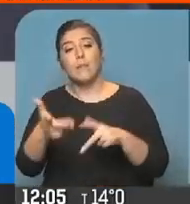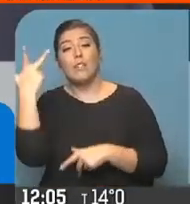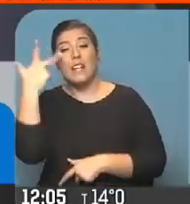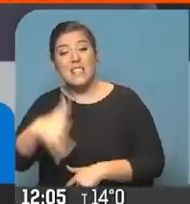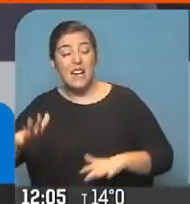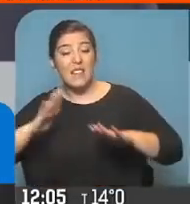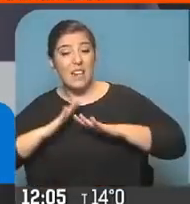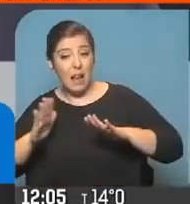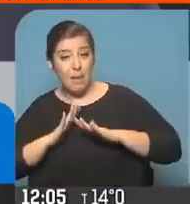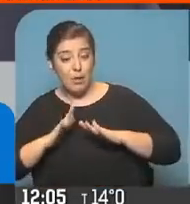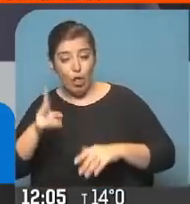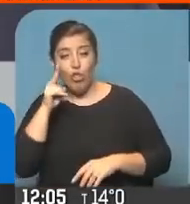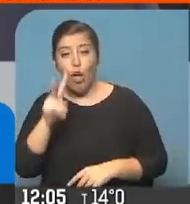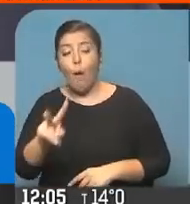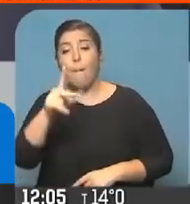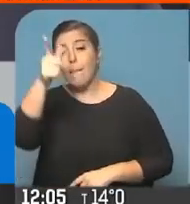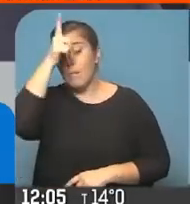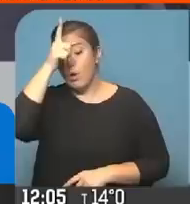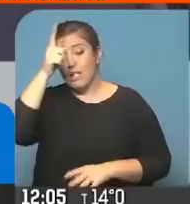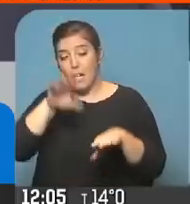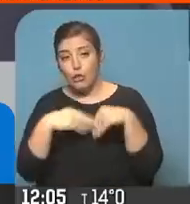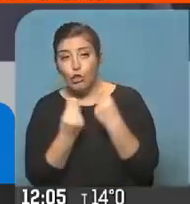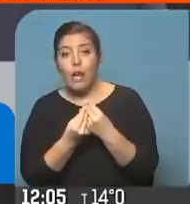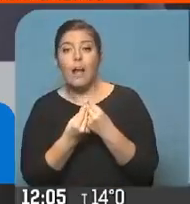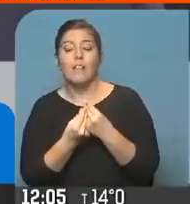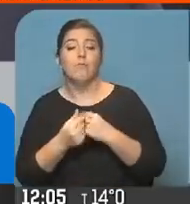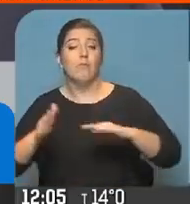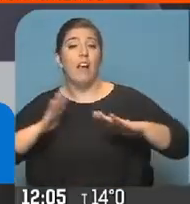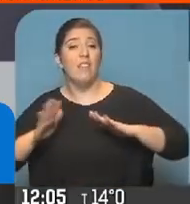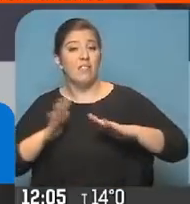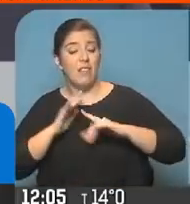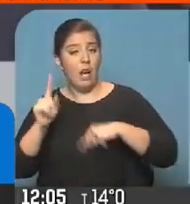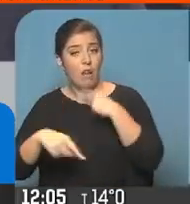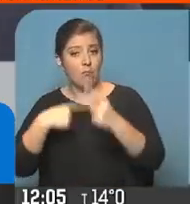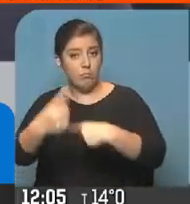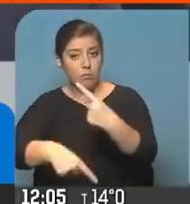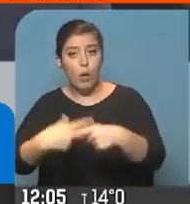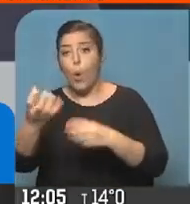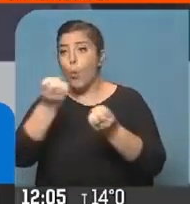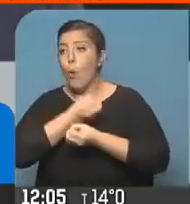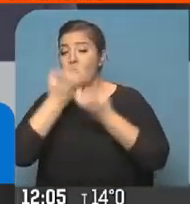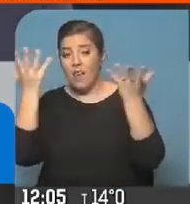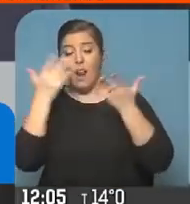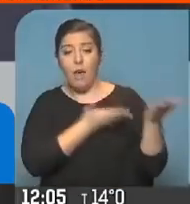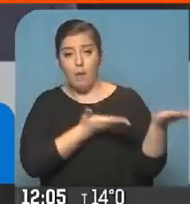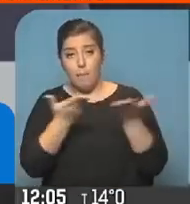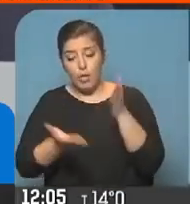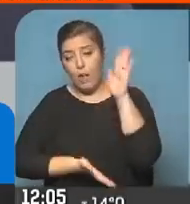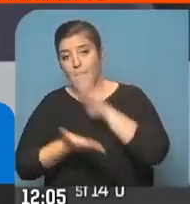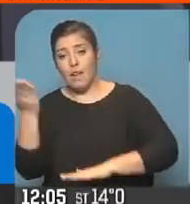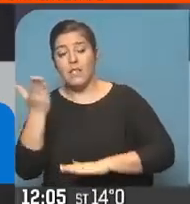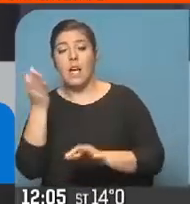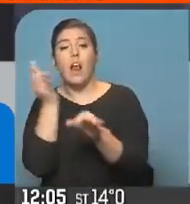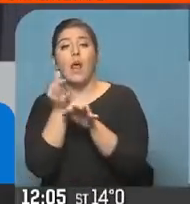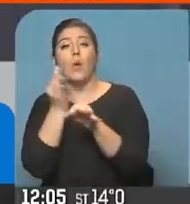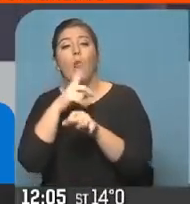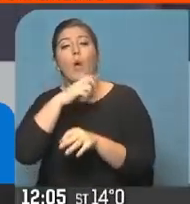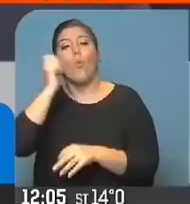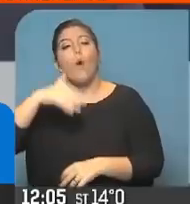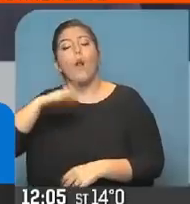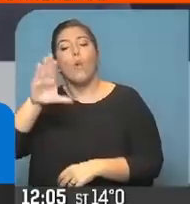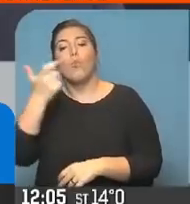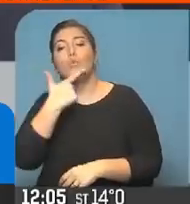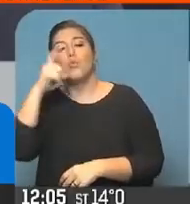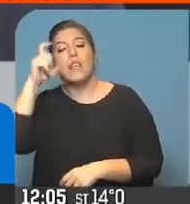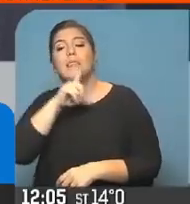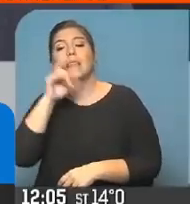62 mil policías se entrenan en forma continua cualquiera lo invito a que vaya a la escuela juan vucetich y a las otras escuelas que